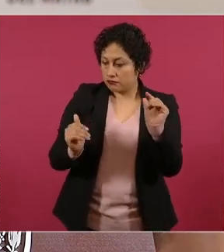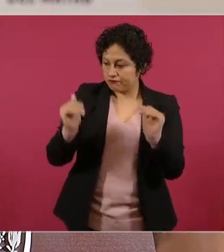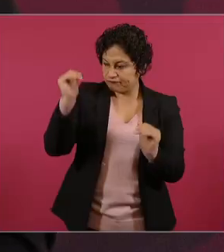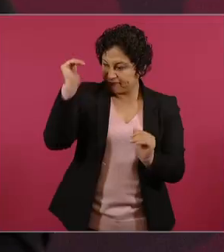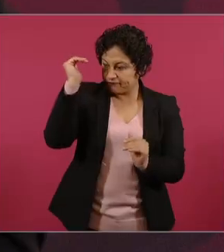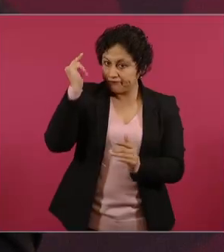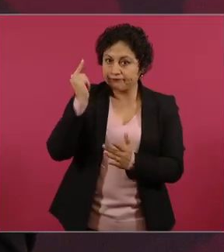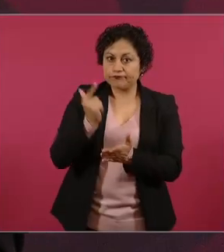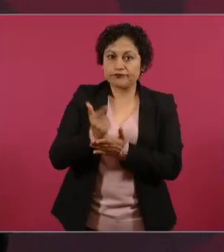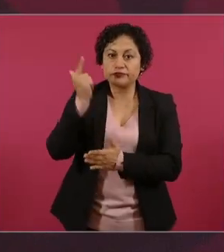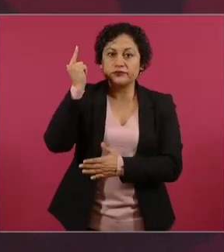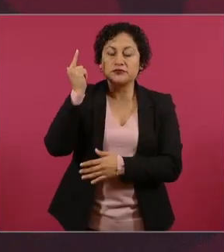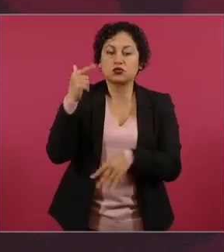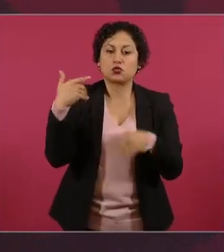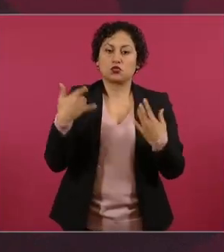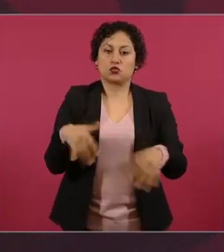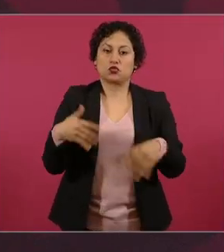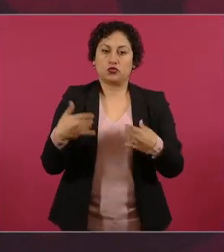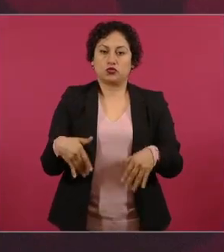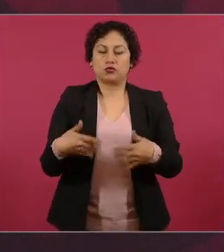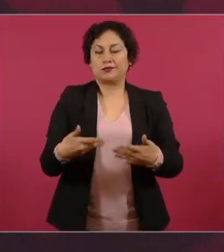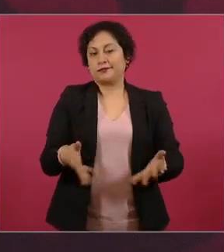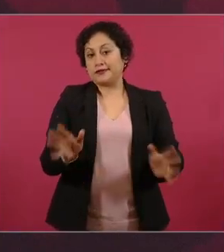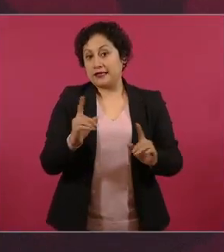Ya ni hablemos Querétaro,